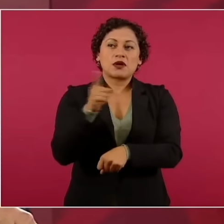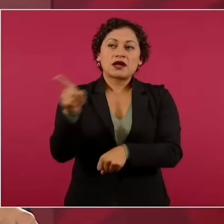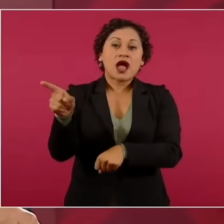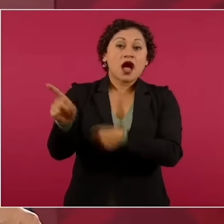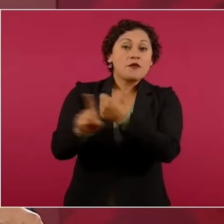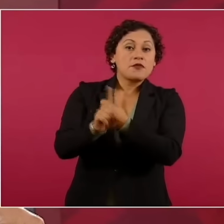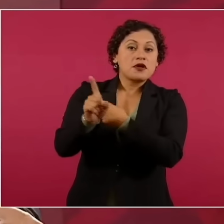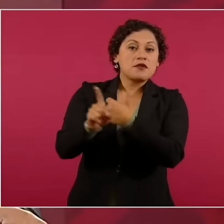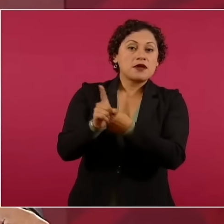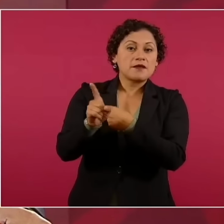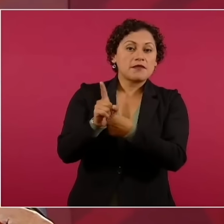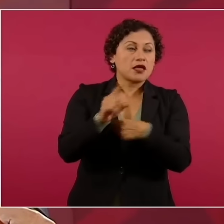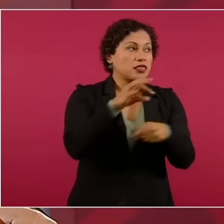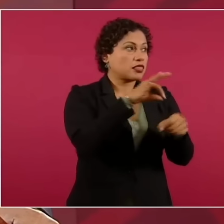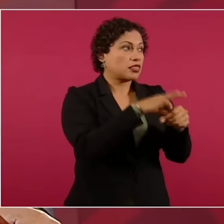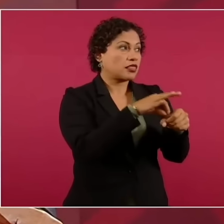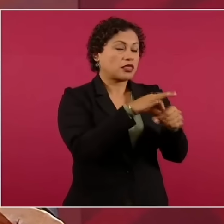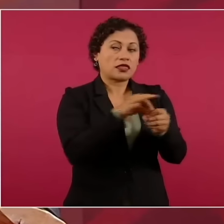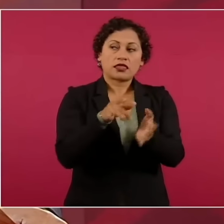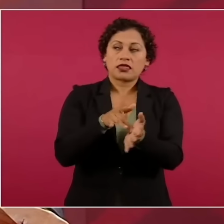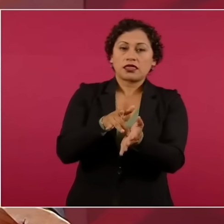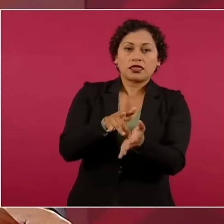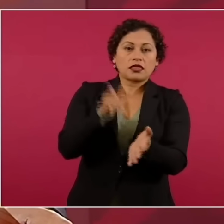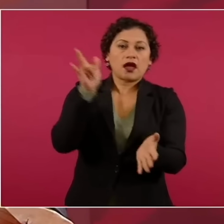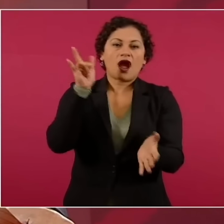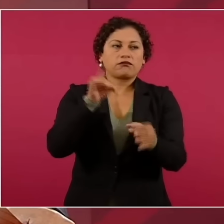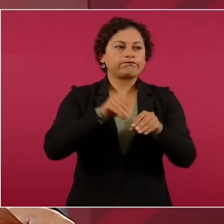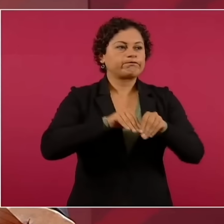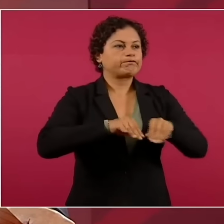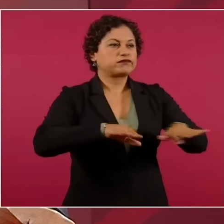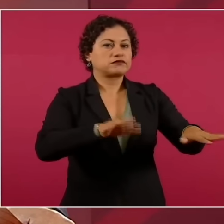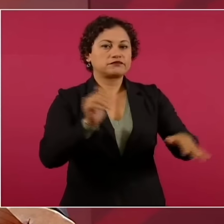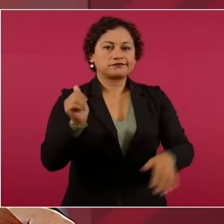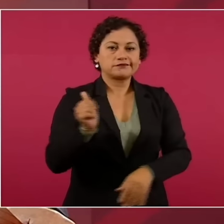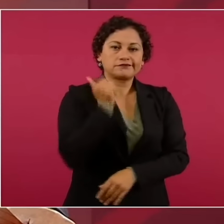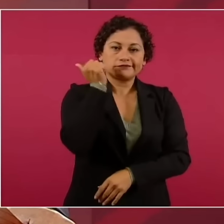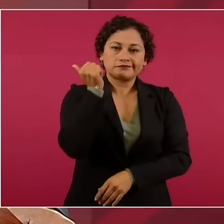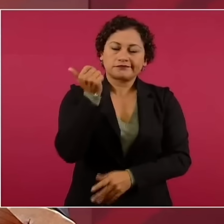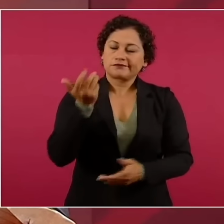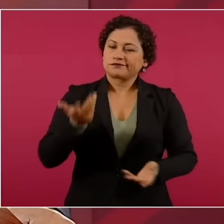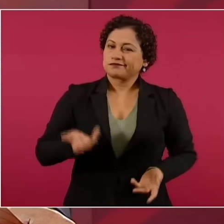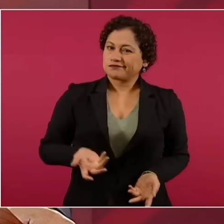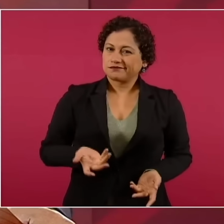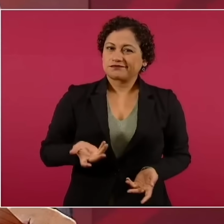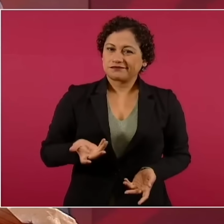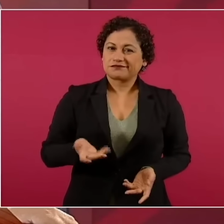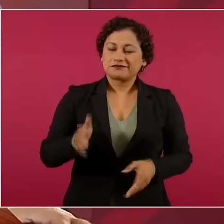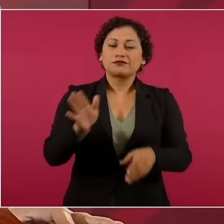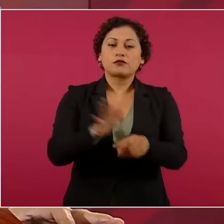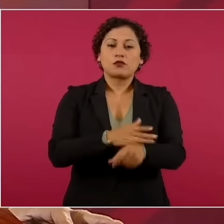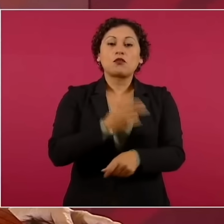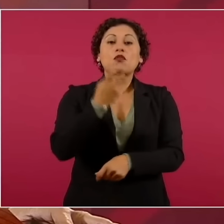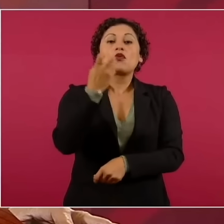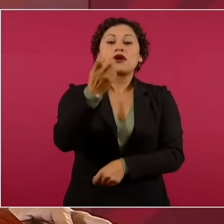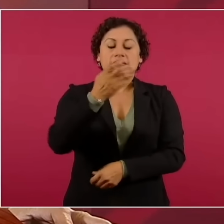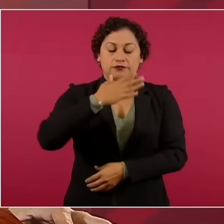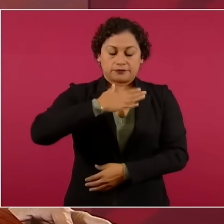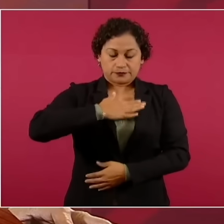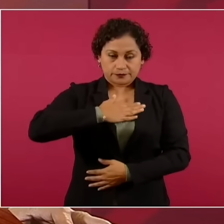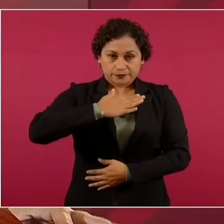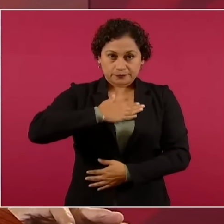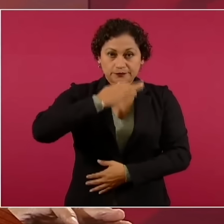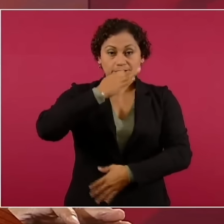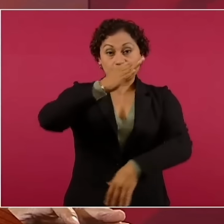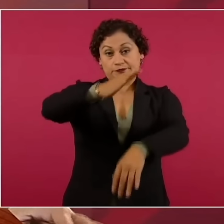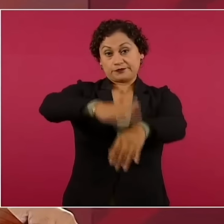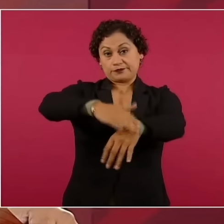electorales. Por eso yo llamo primero,